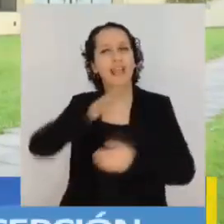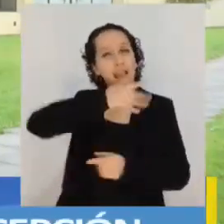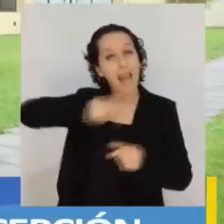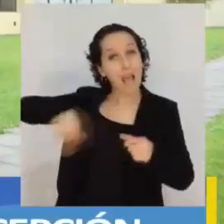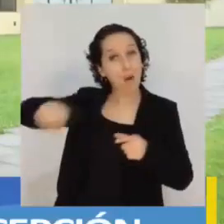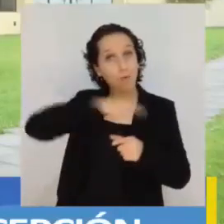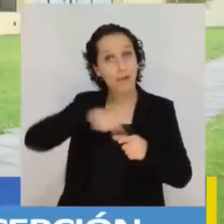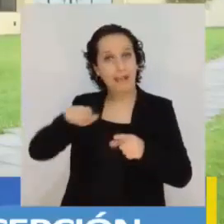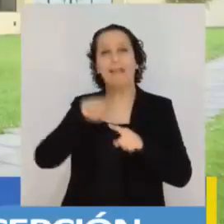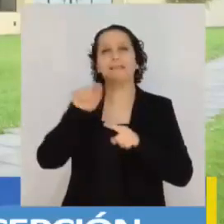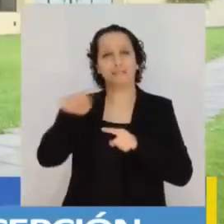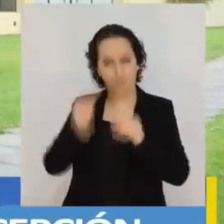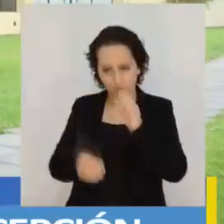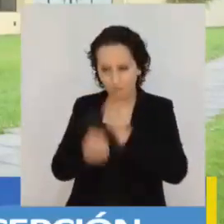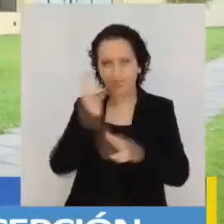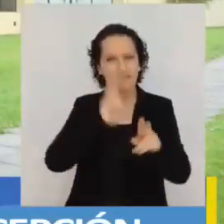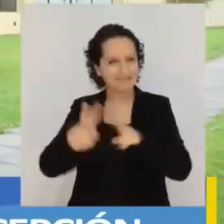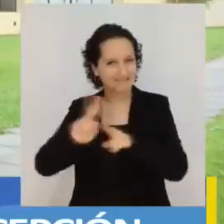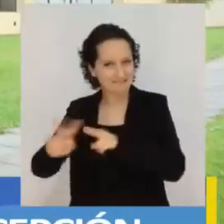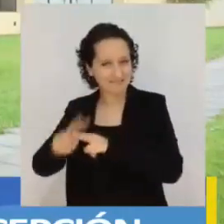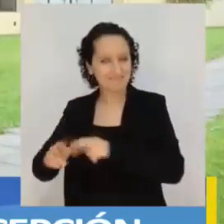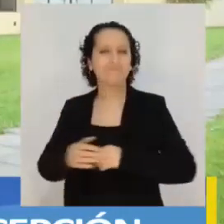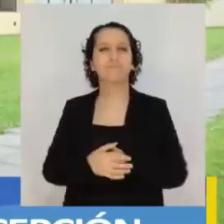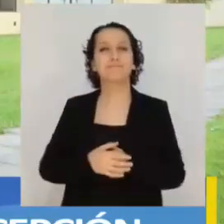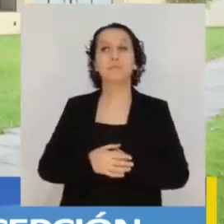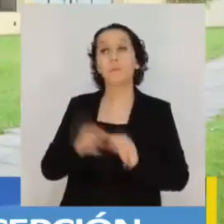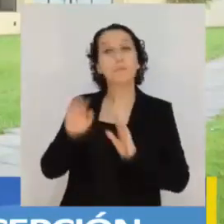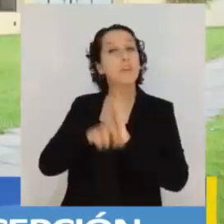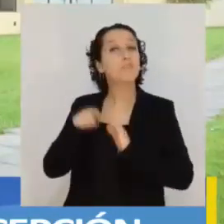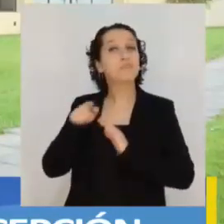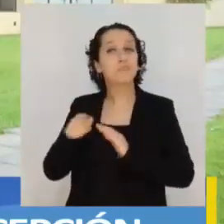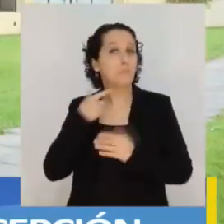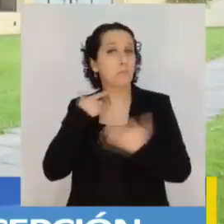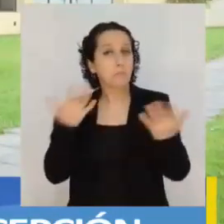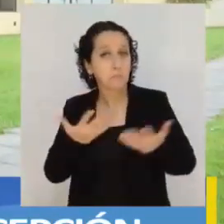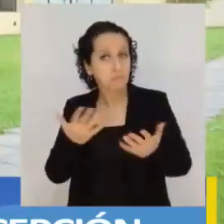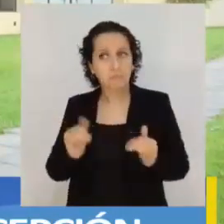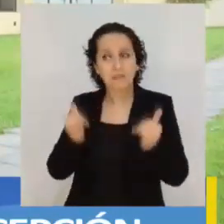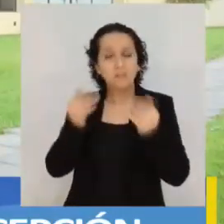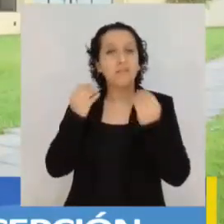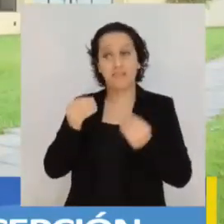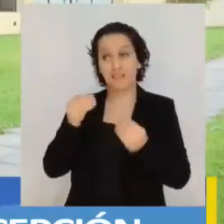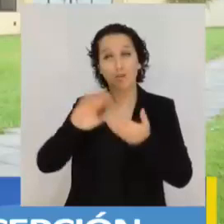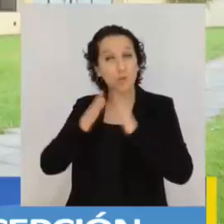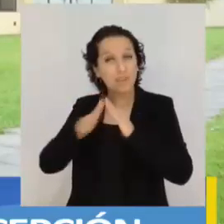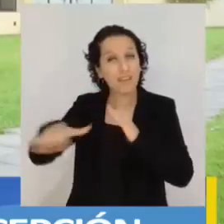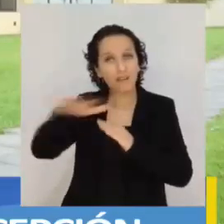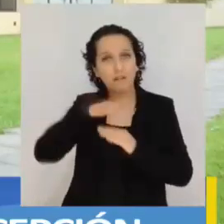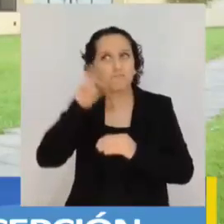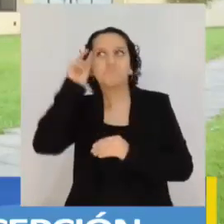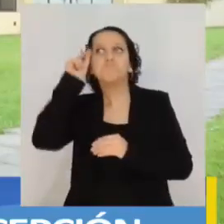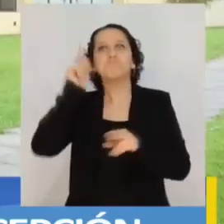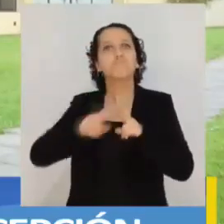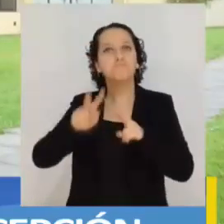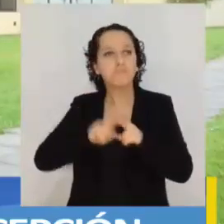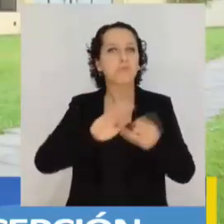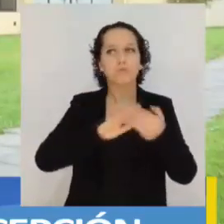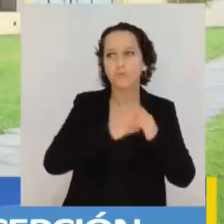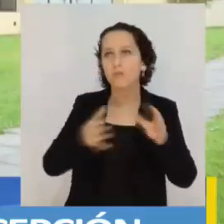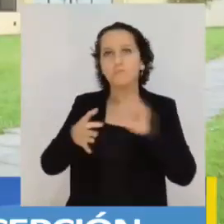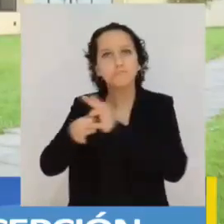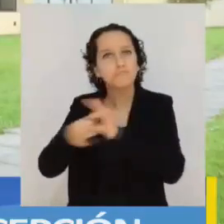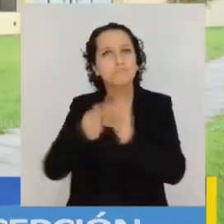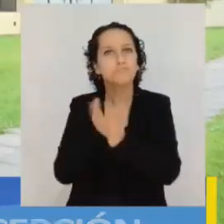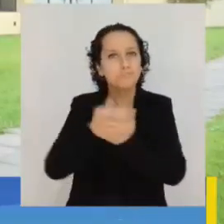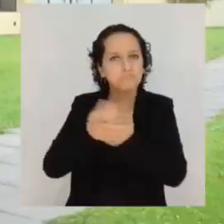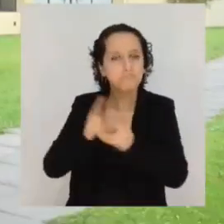el sector de Lorenzo Arenas. Y lo entretenido de este proyecto es que fue realizado de forma comunitaria con las diversas organizaciones que hacen